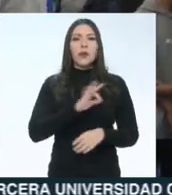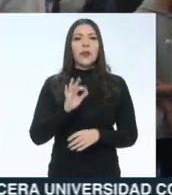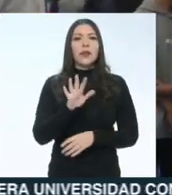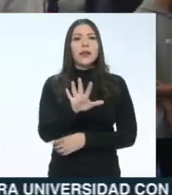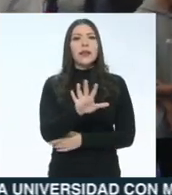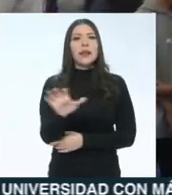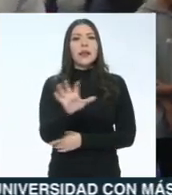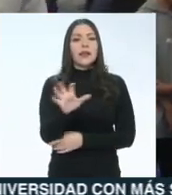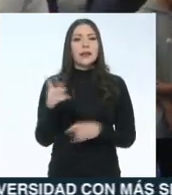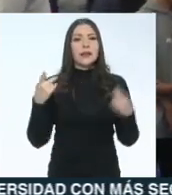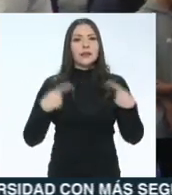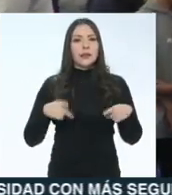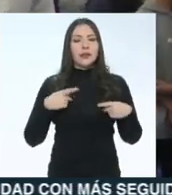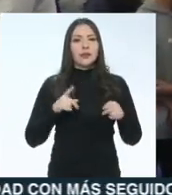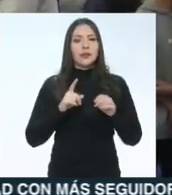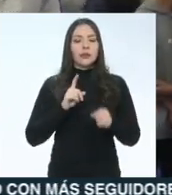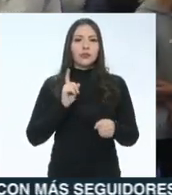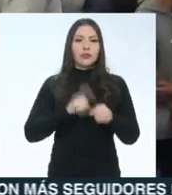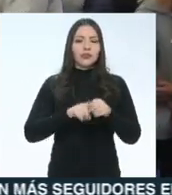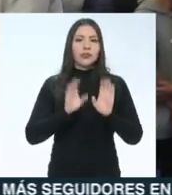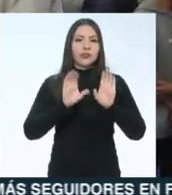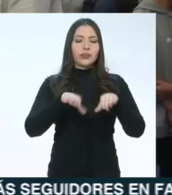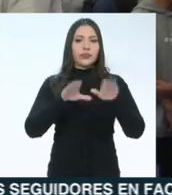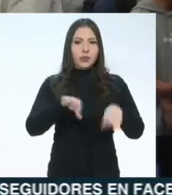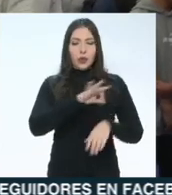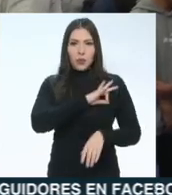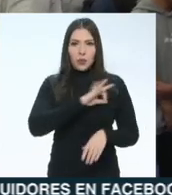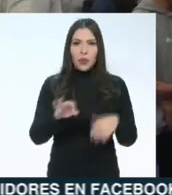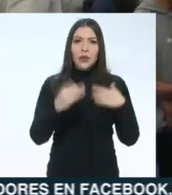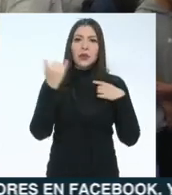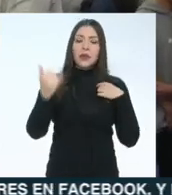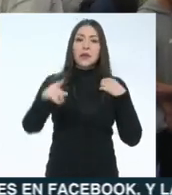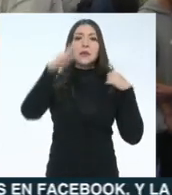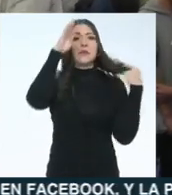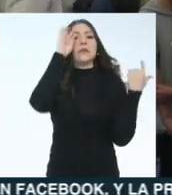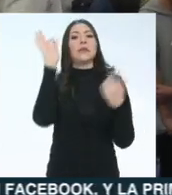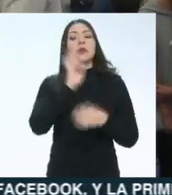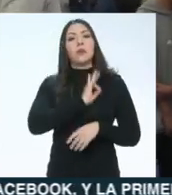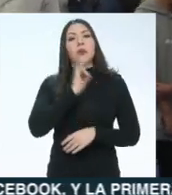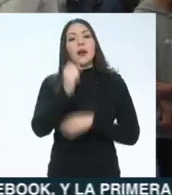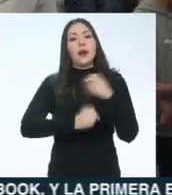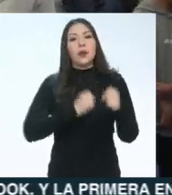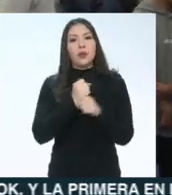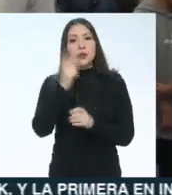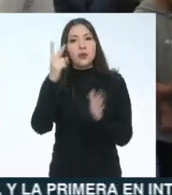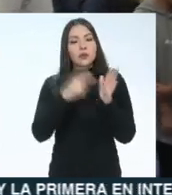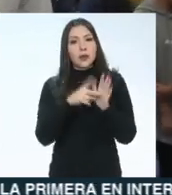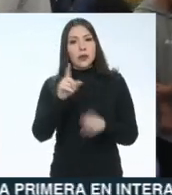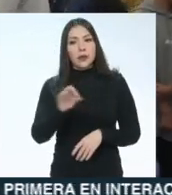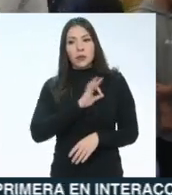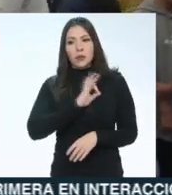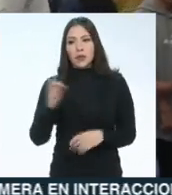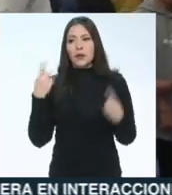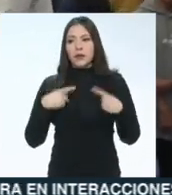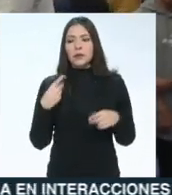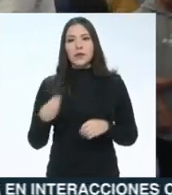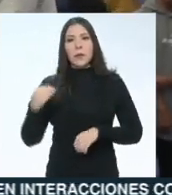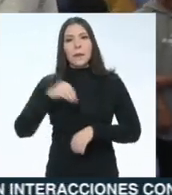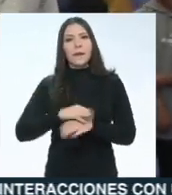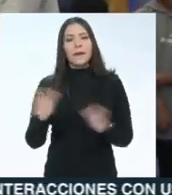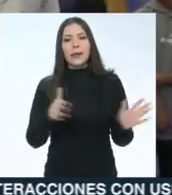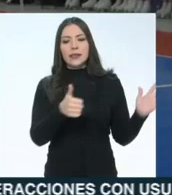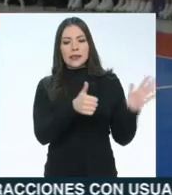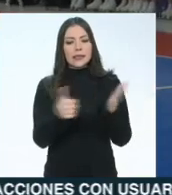500 usuarios y estamos pensando que probablemente para el 2020 podamos tener ya una capacidad instalada de